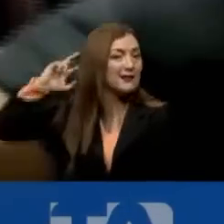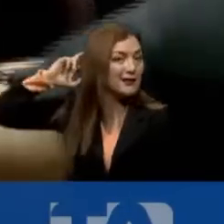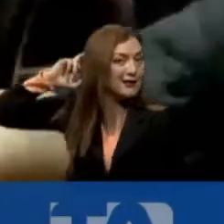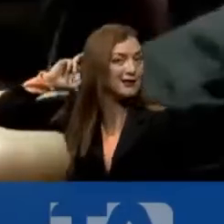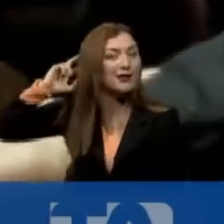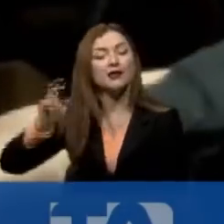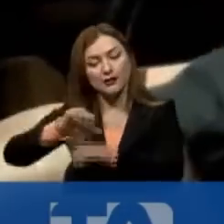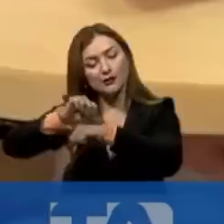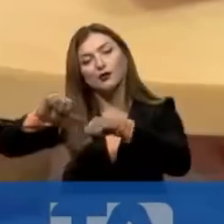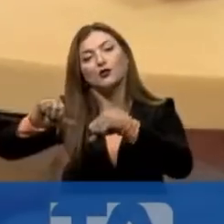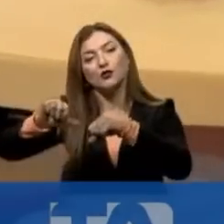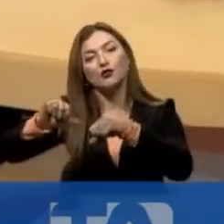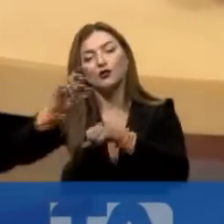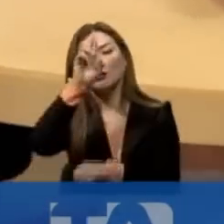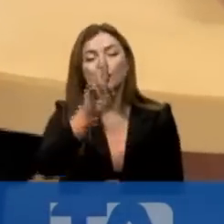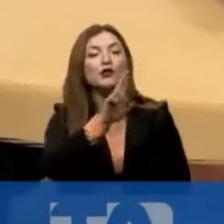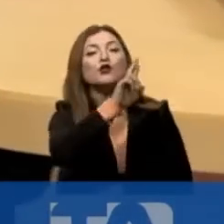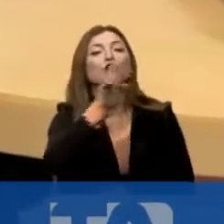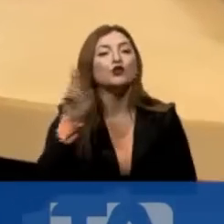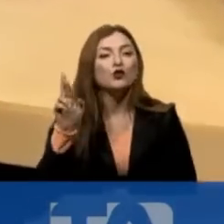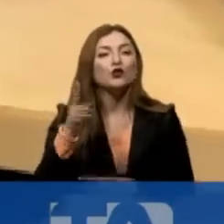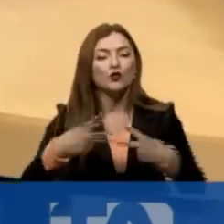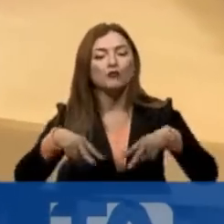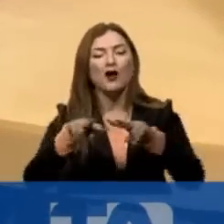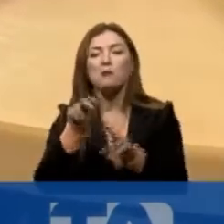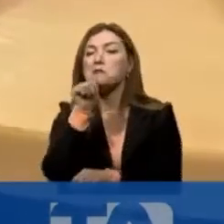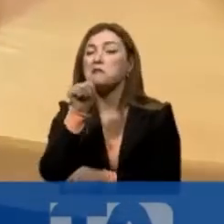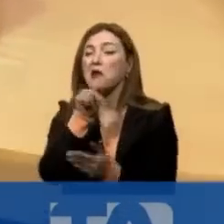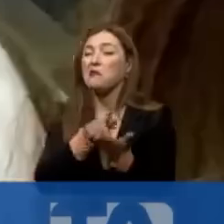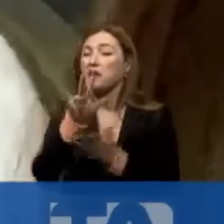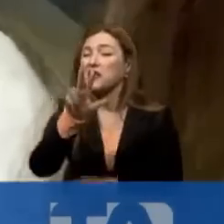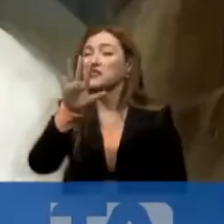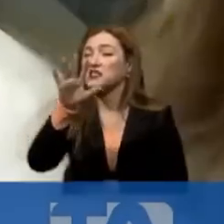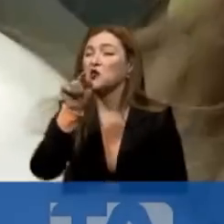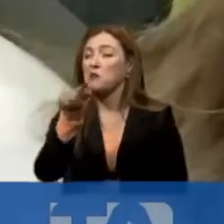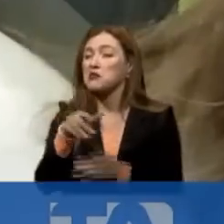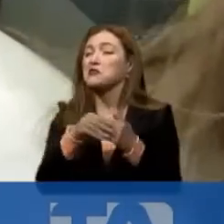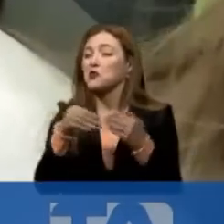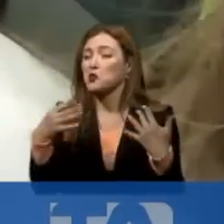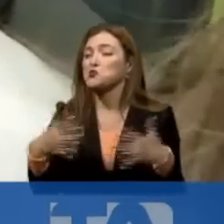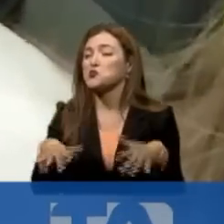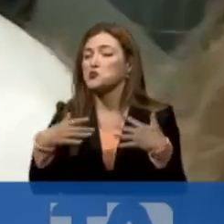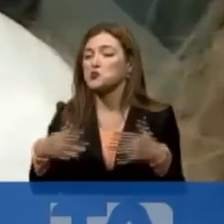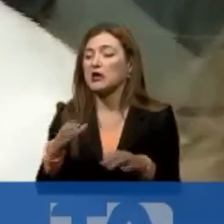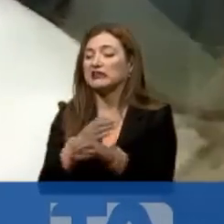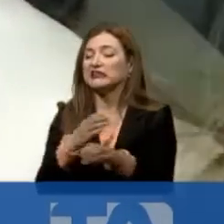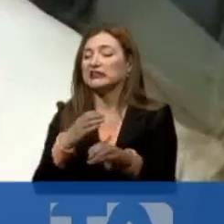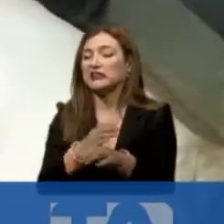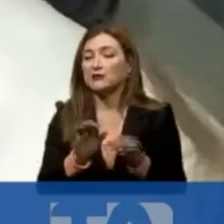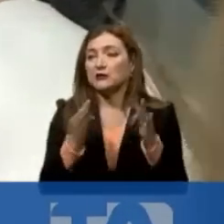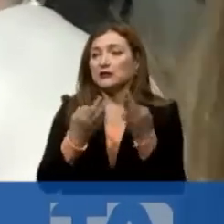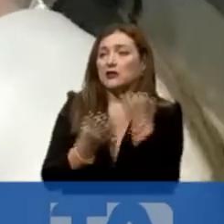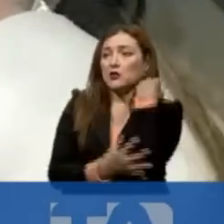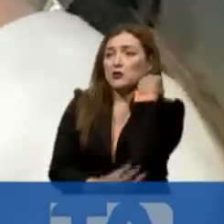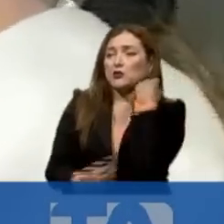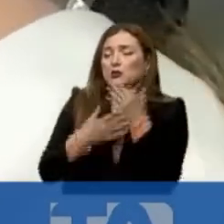más la intervención quirúrgica y rehabilitación. Tiene un costo en el mercado privado de 35 mil dólares aproximadamente. Por ello, para las familias, esta